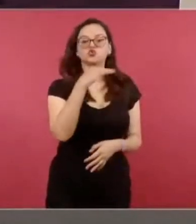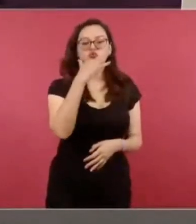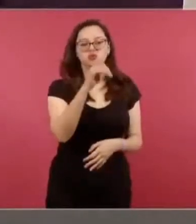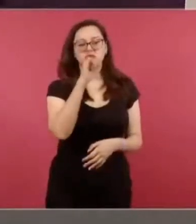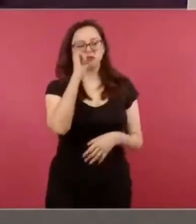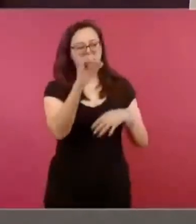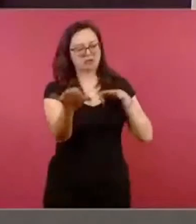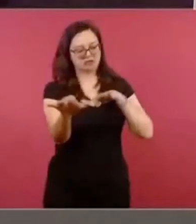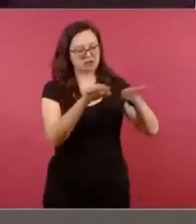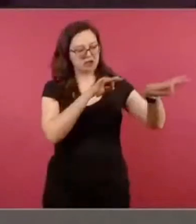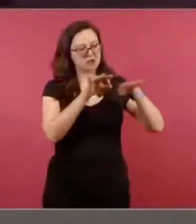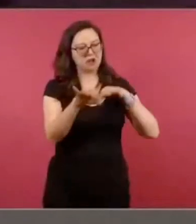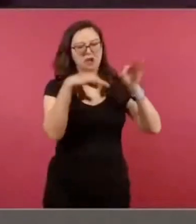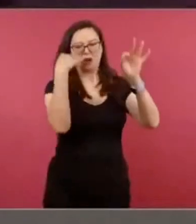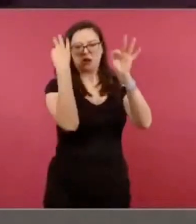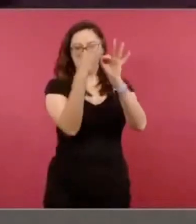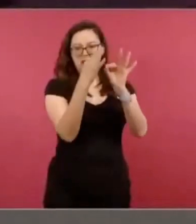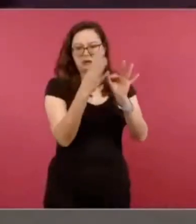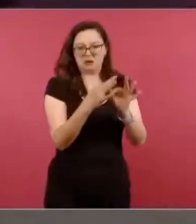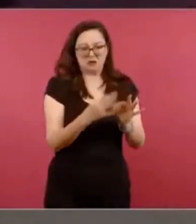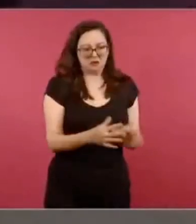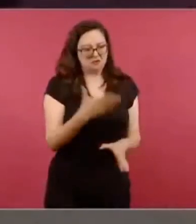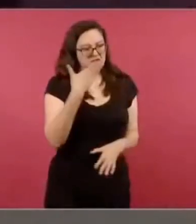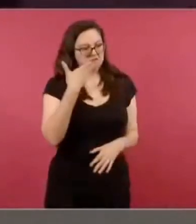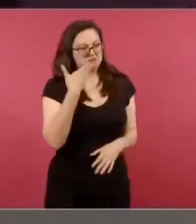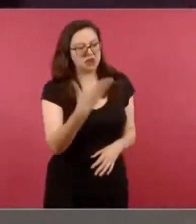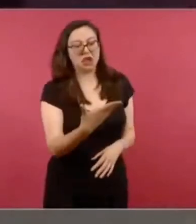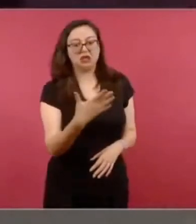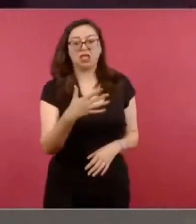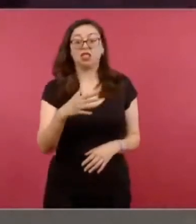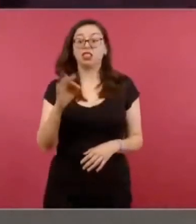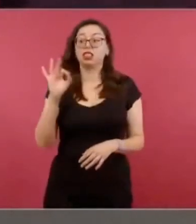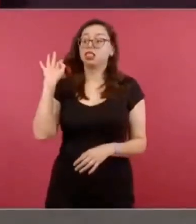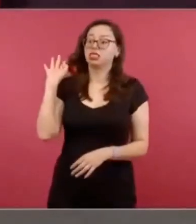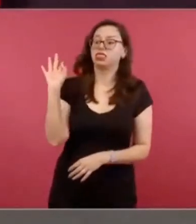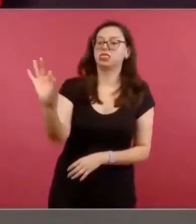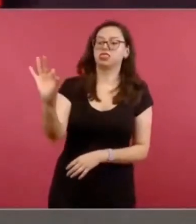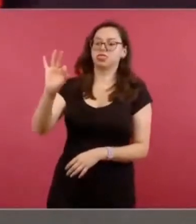eficaces, no ven las series, pues,